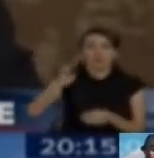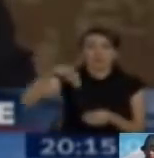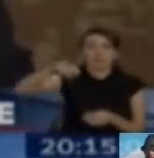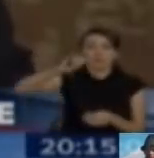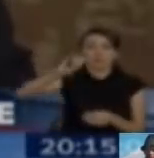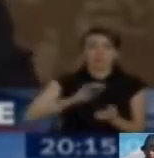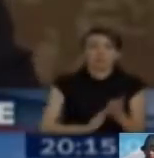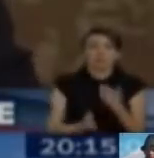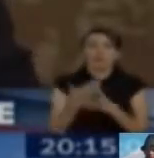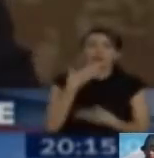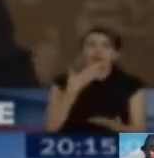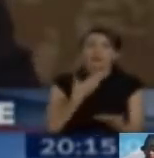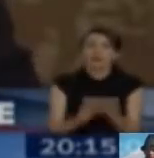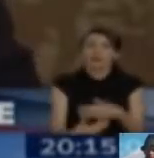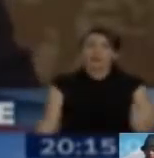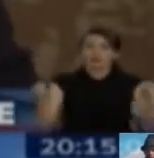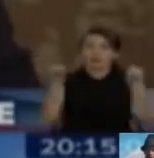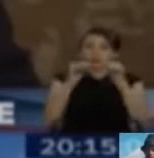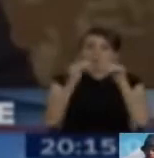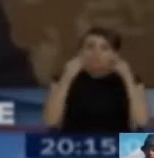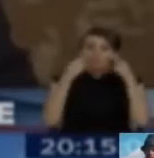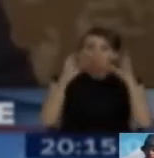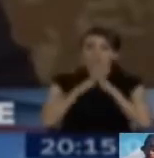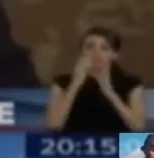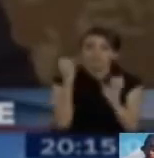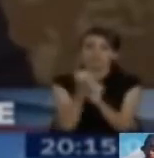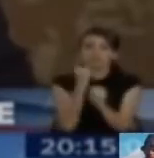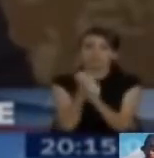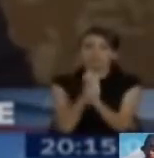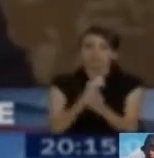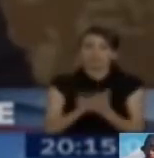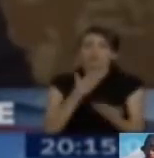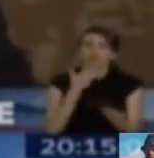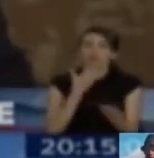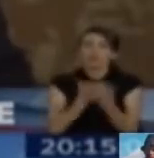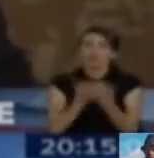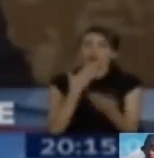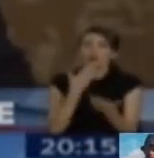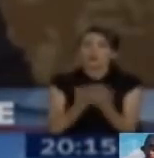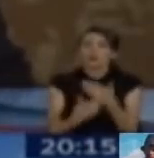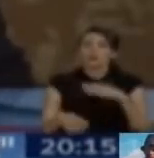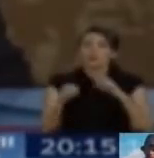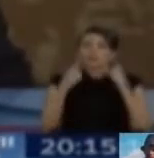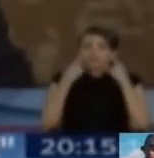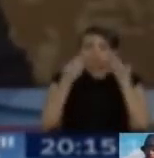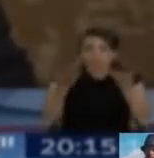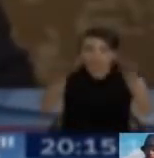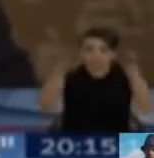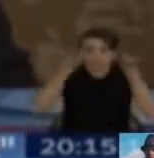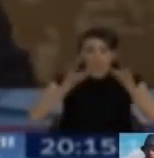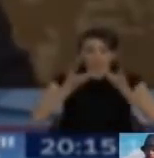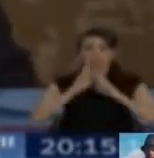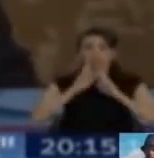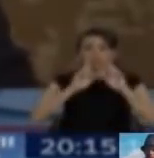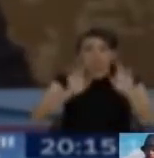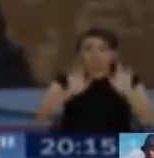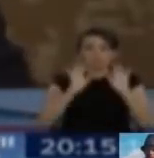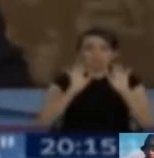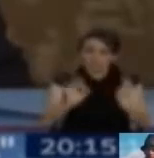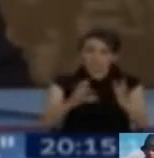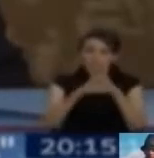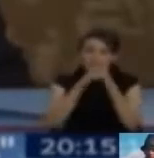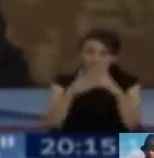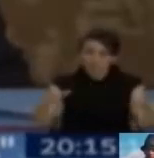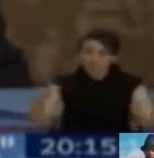herramientas para generar más y más empleo. Gracias por darme su opinión franca, sincera,